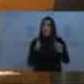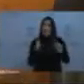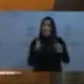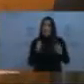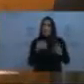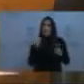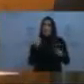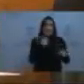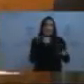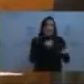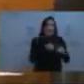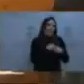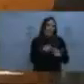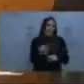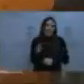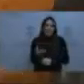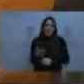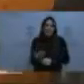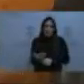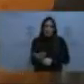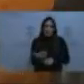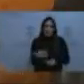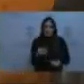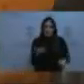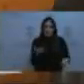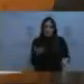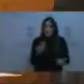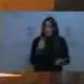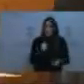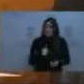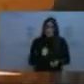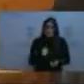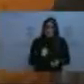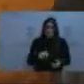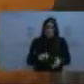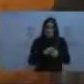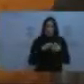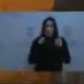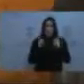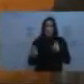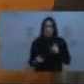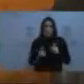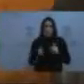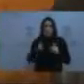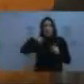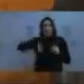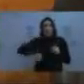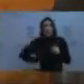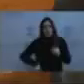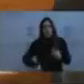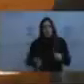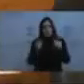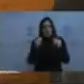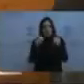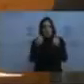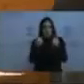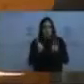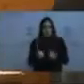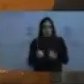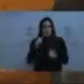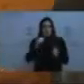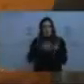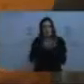como un chiringuito, le digo lo mismo con respecto que la atención primaria. Dispone de buenos profesionales, tiene una amplísima cartera